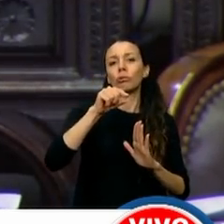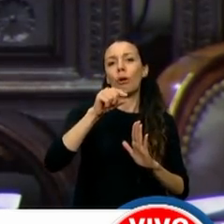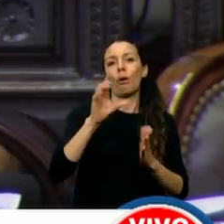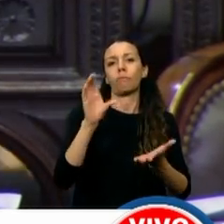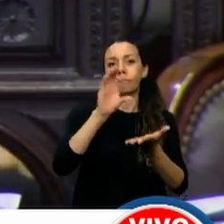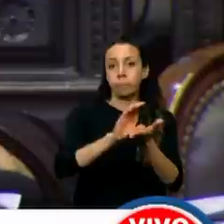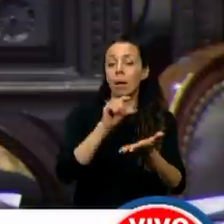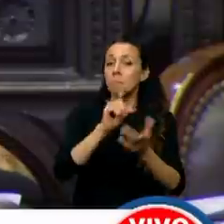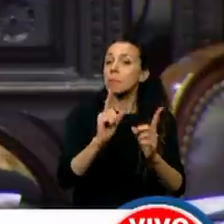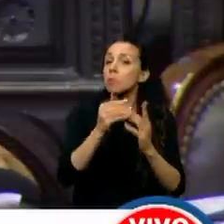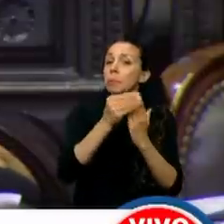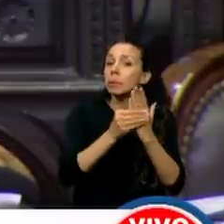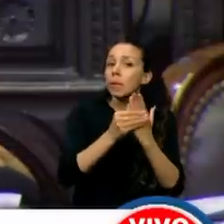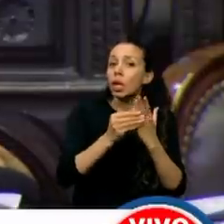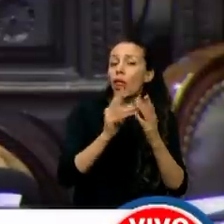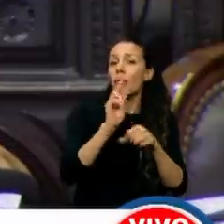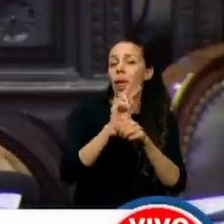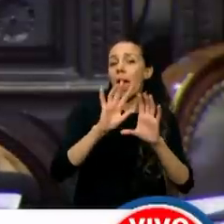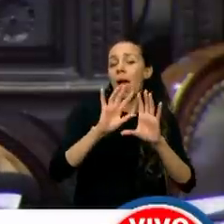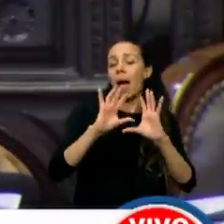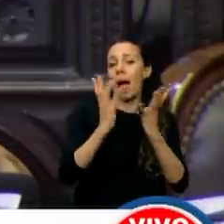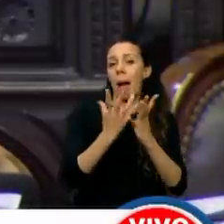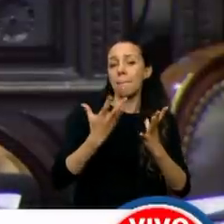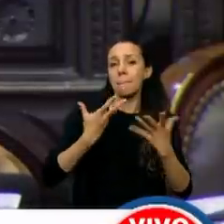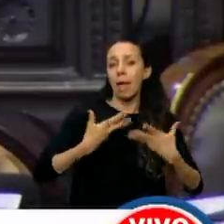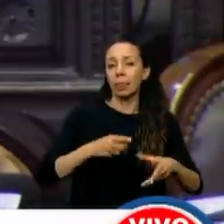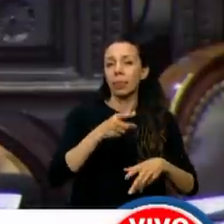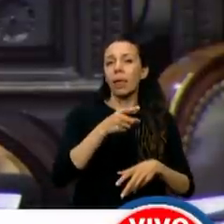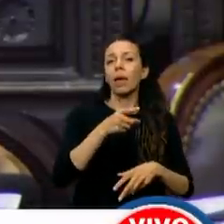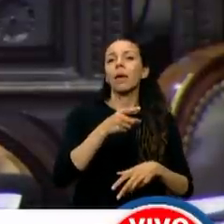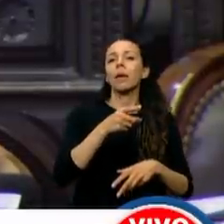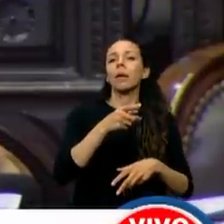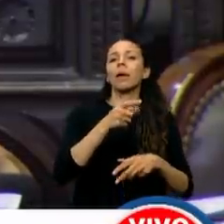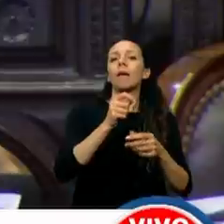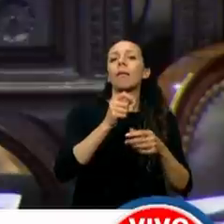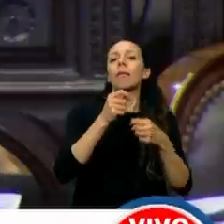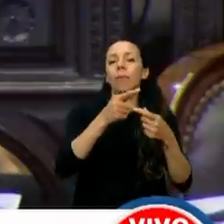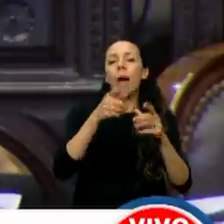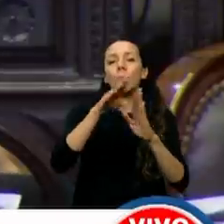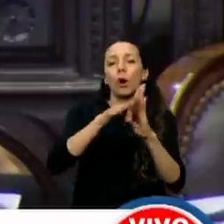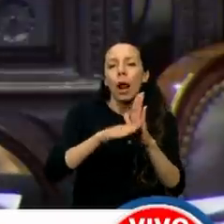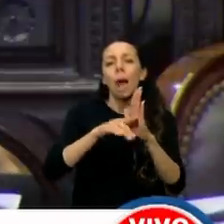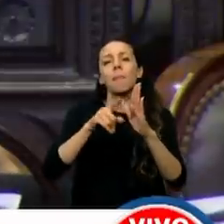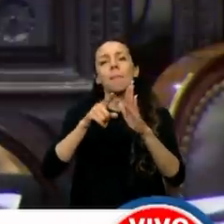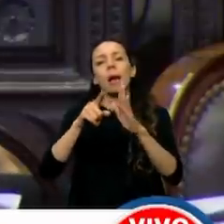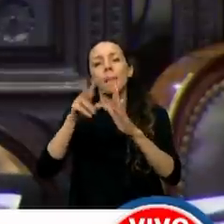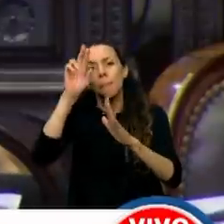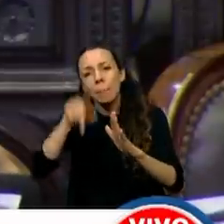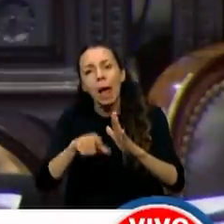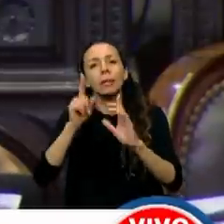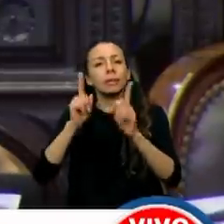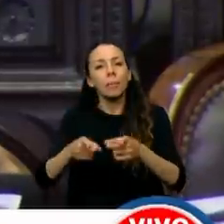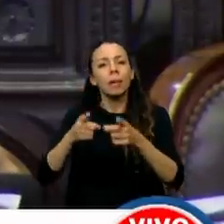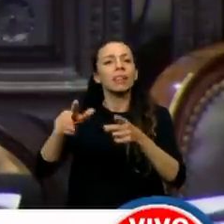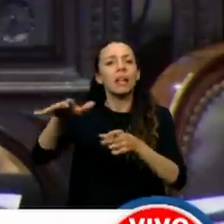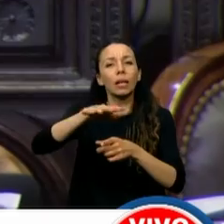ministerio de ambiente en particular aumentaron especialmente los recursos de los programas de política ambiental en recursos naturales ordenamiento ambiental del territorio